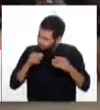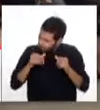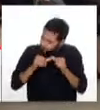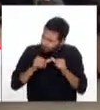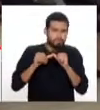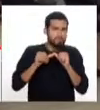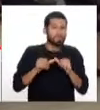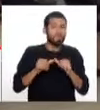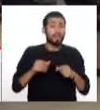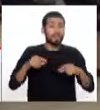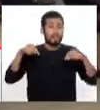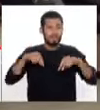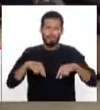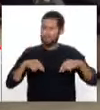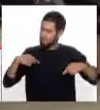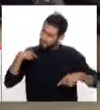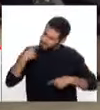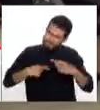aquí seguimos,